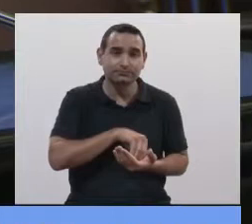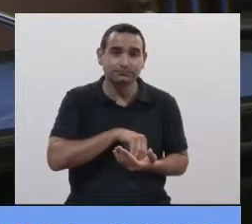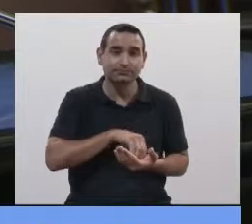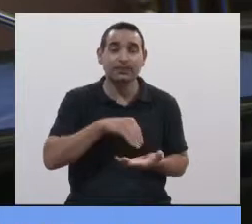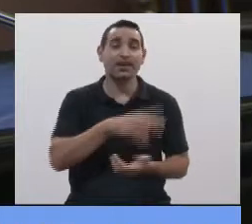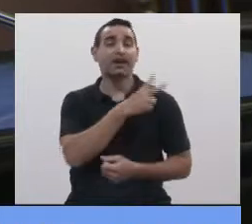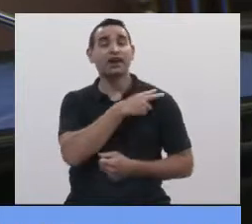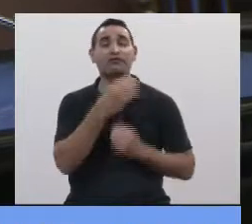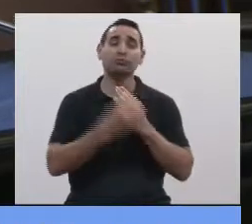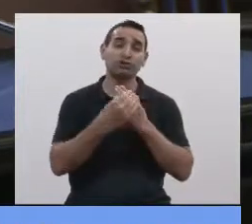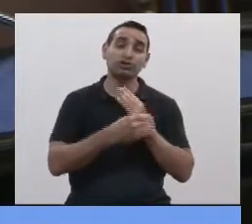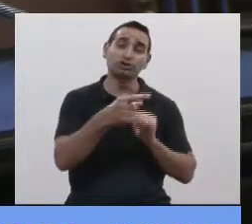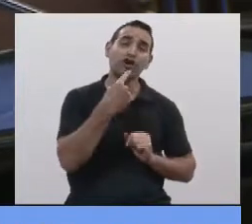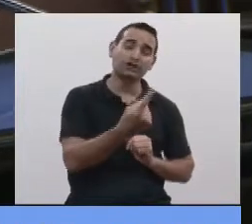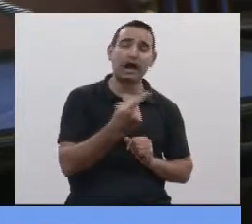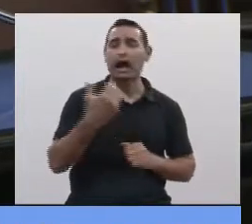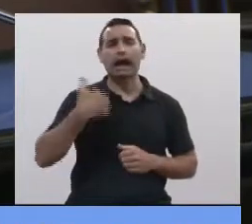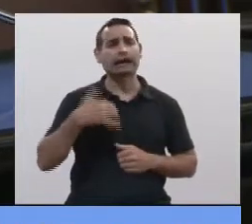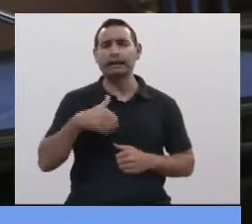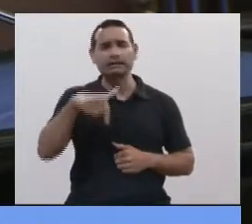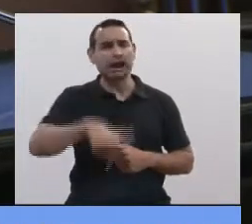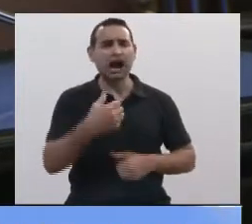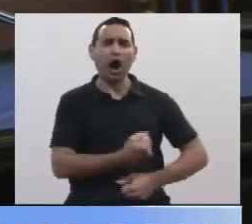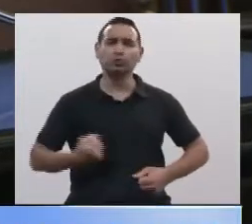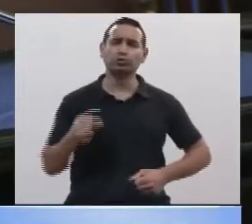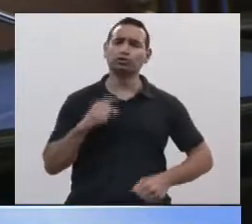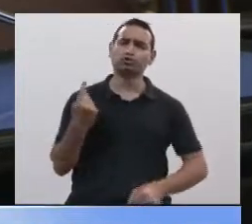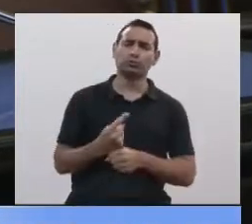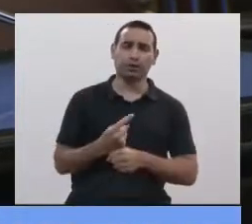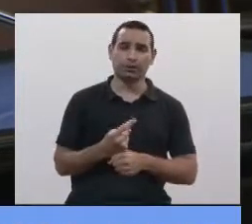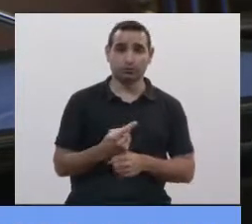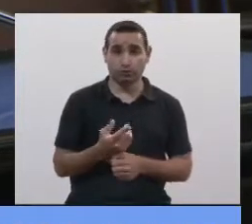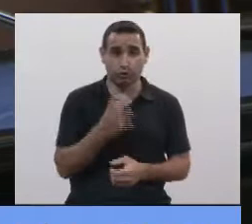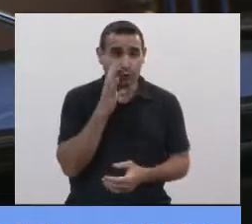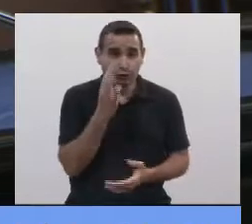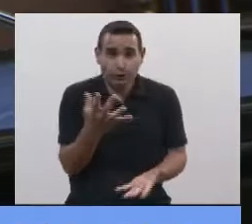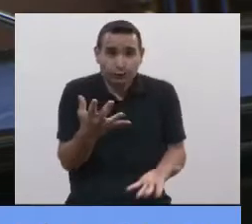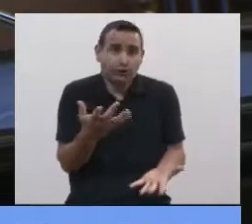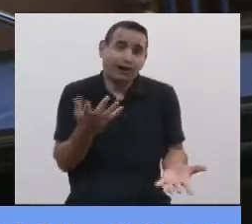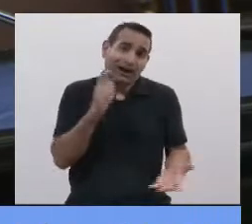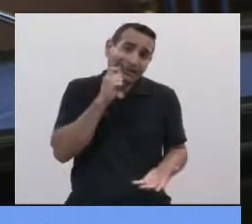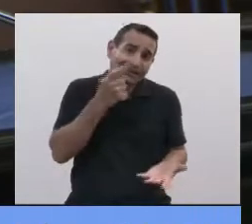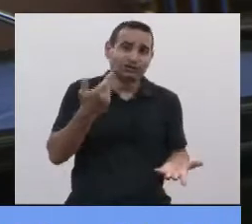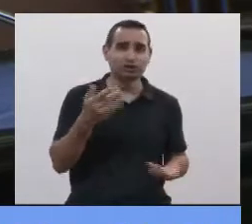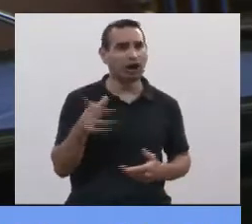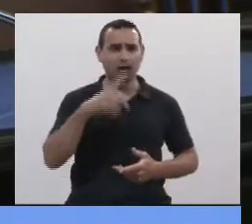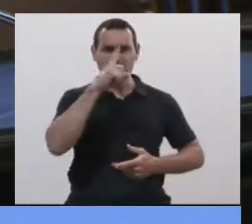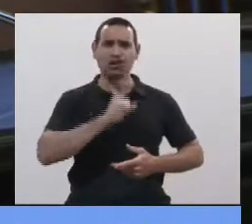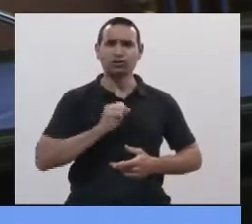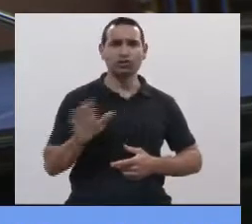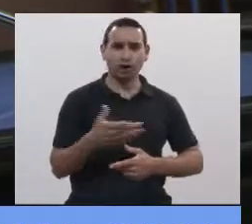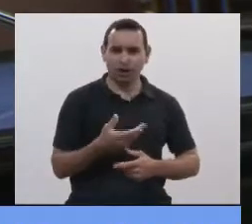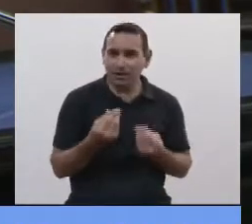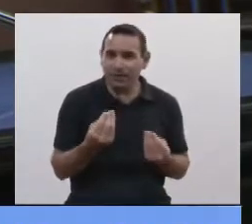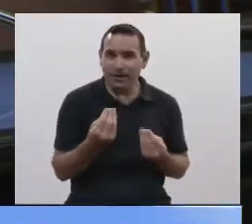el jefe de gabinete dice, Argentina no es lugar para ajuste. Por supuesto, es bonito, somos todos valientes. ¿Y